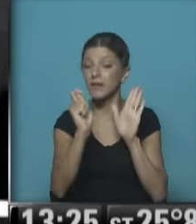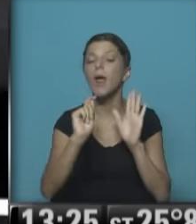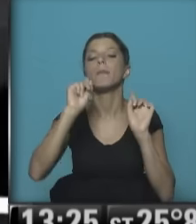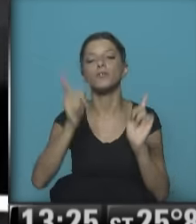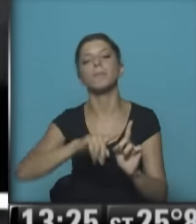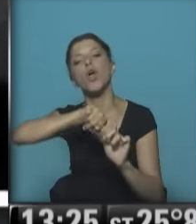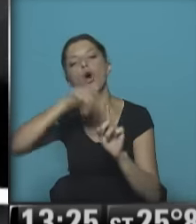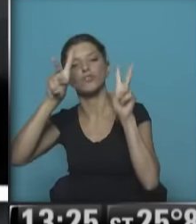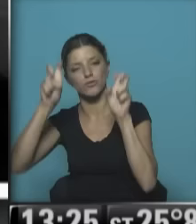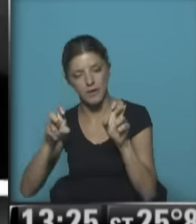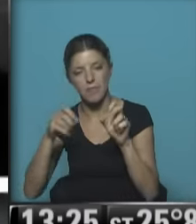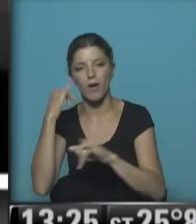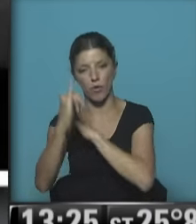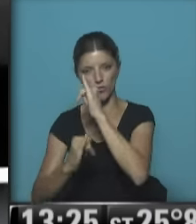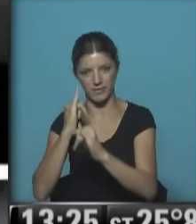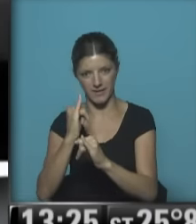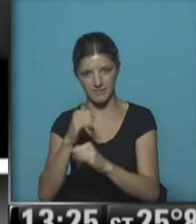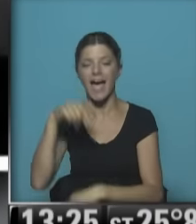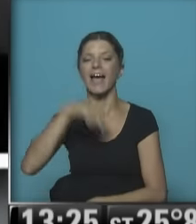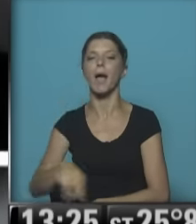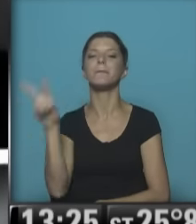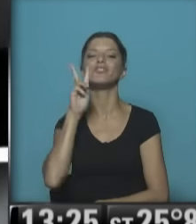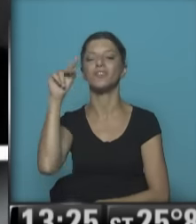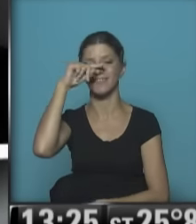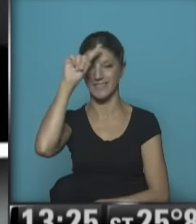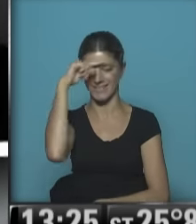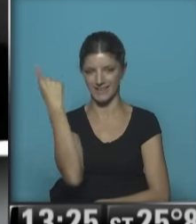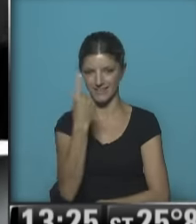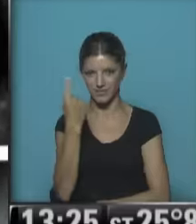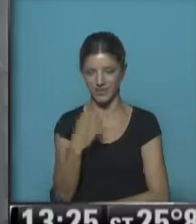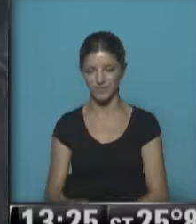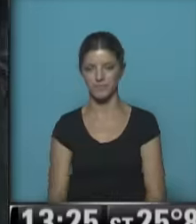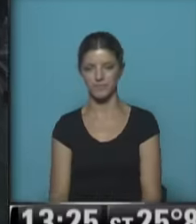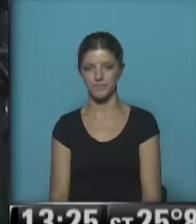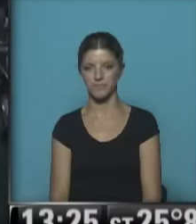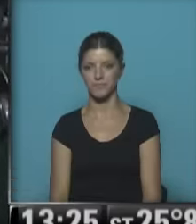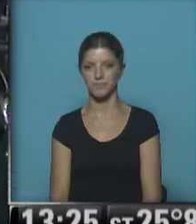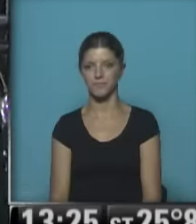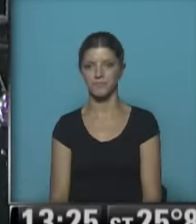además tenemos mucha más información, como siempre, en Visión 7 Internacional. Ya volvemos.